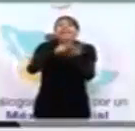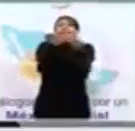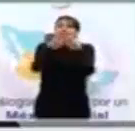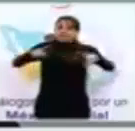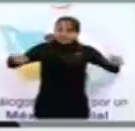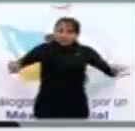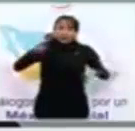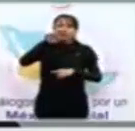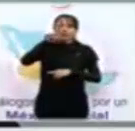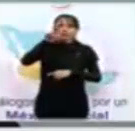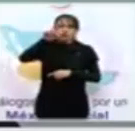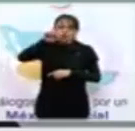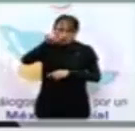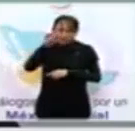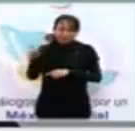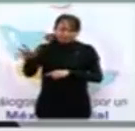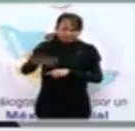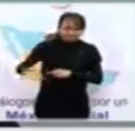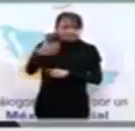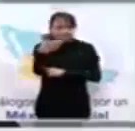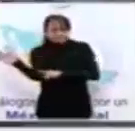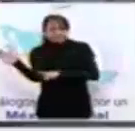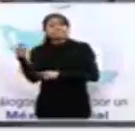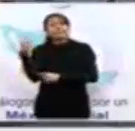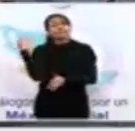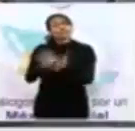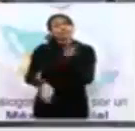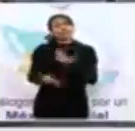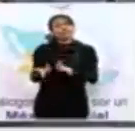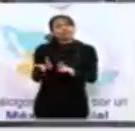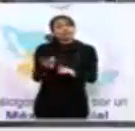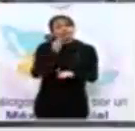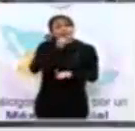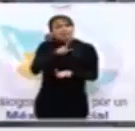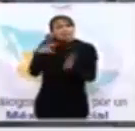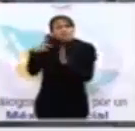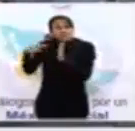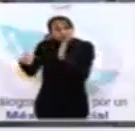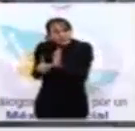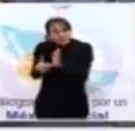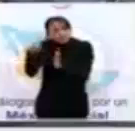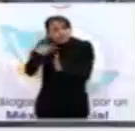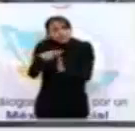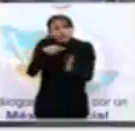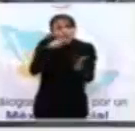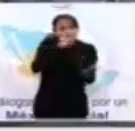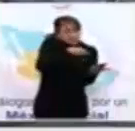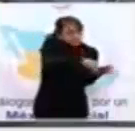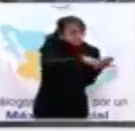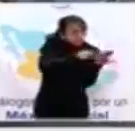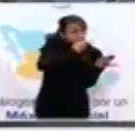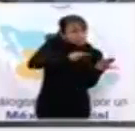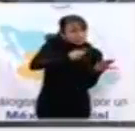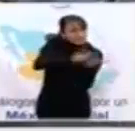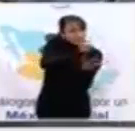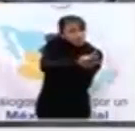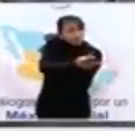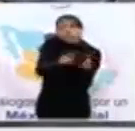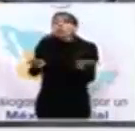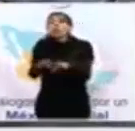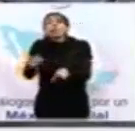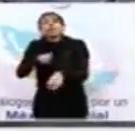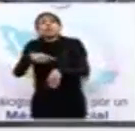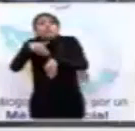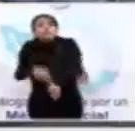igual, falta la reglamentación que es la que aplica precisamente la ley. Y pues bueno,